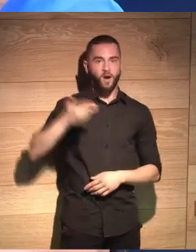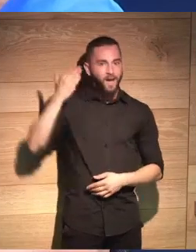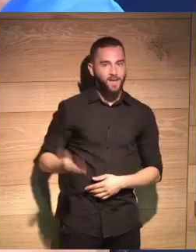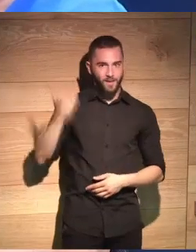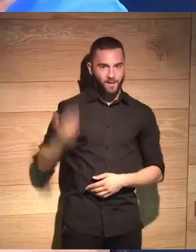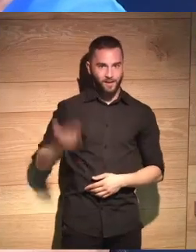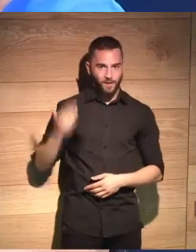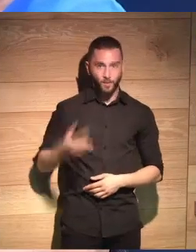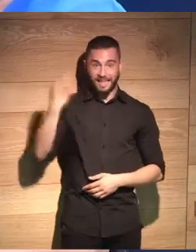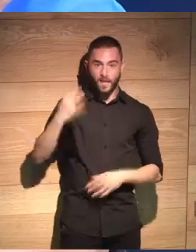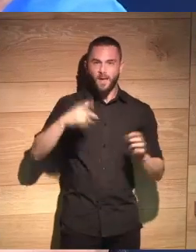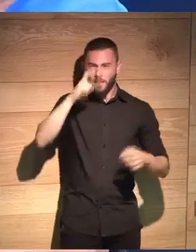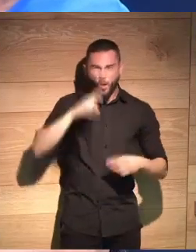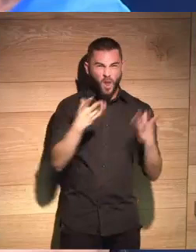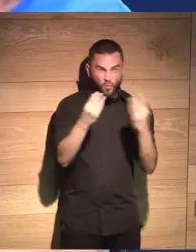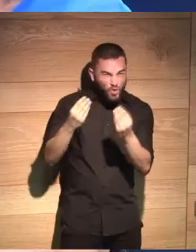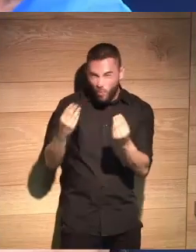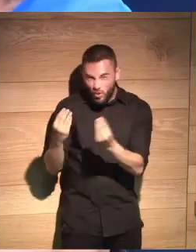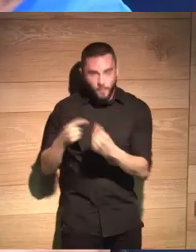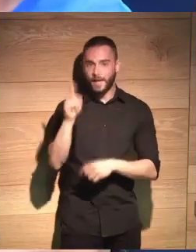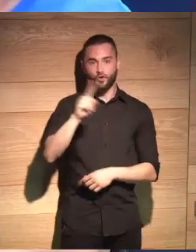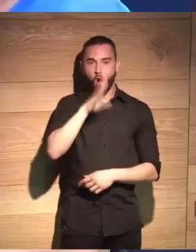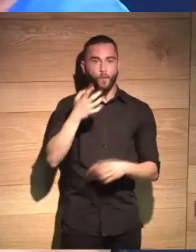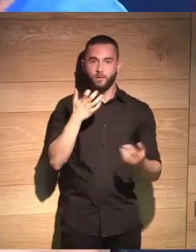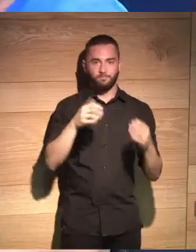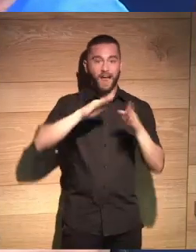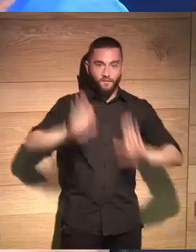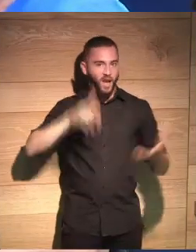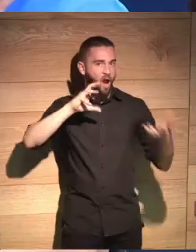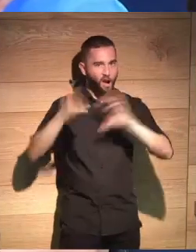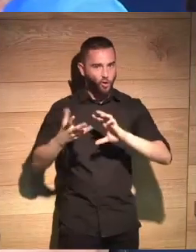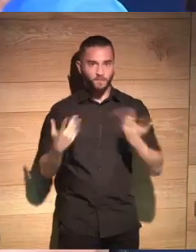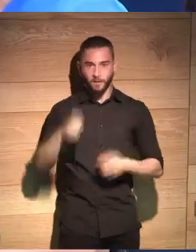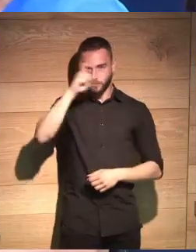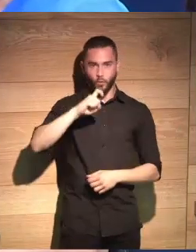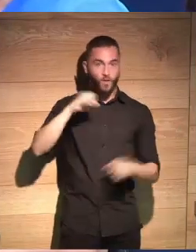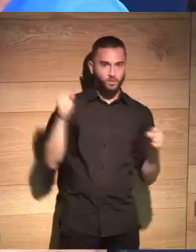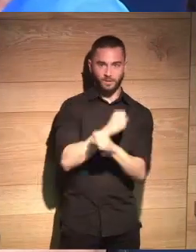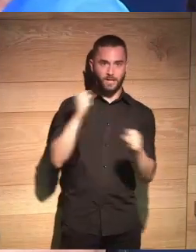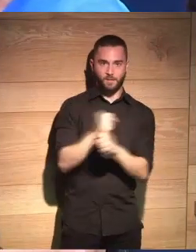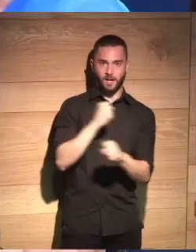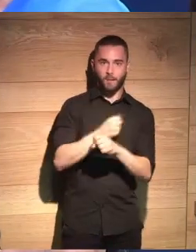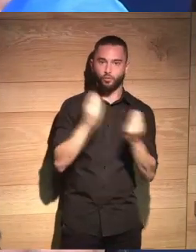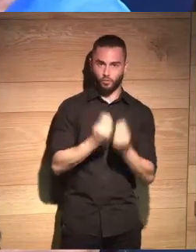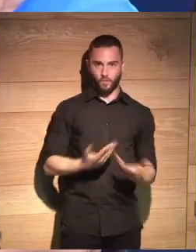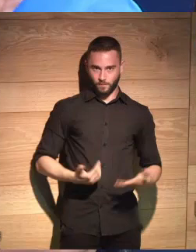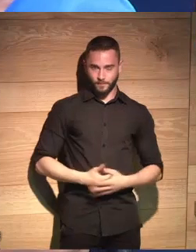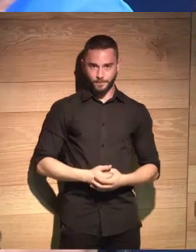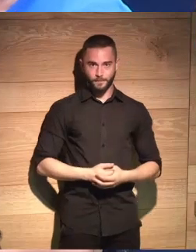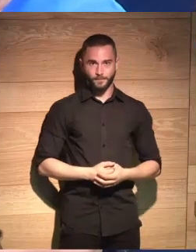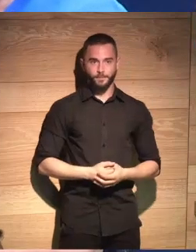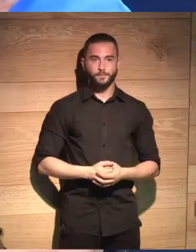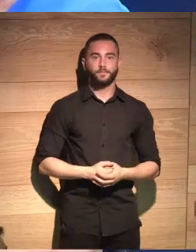volveríamos locos. Pero trabajamos con recuerdos. Sí, pero sin llegar a Funes el Memorioso, que es el problema,